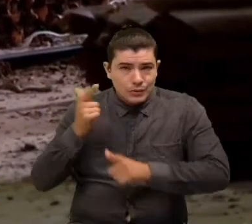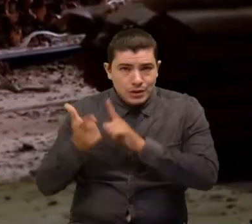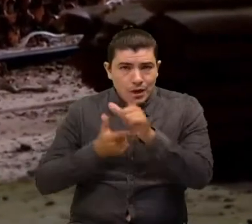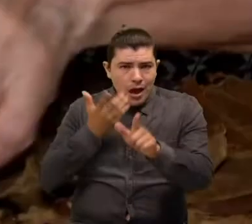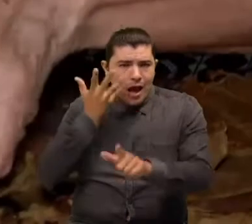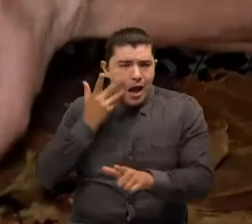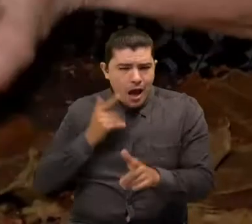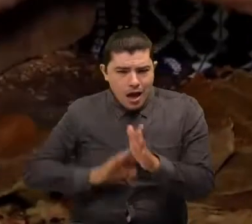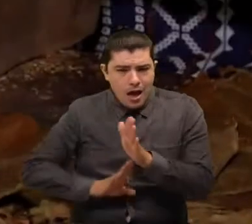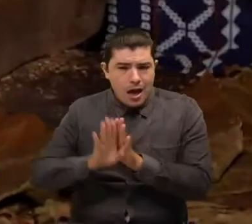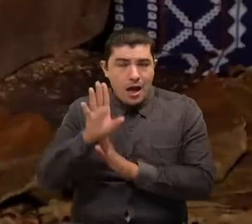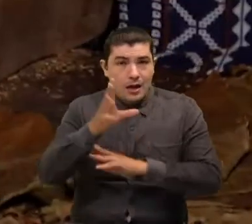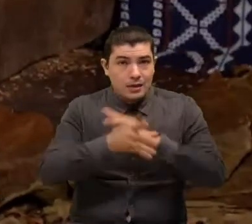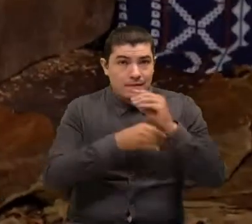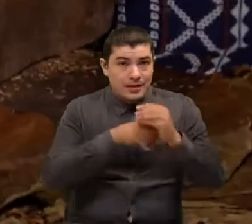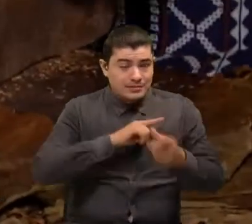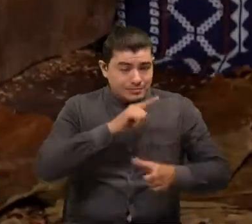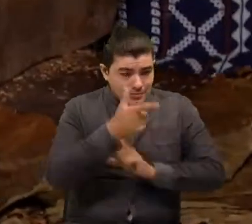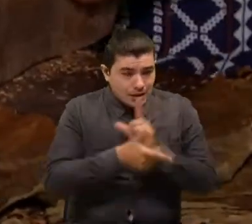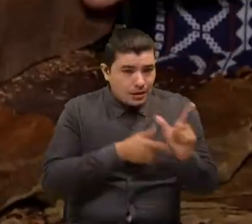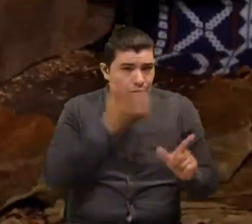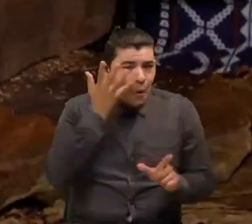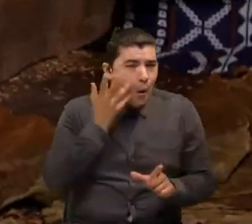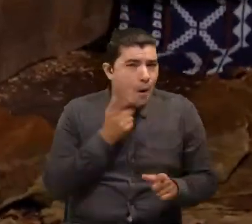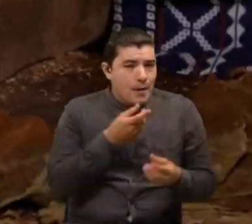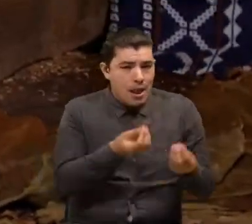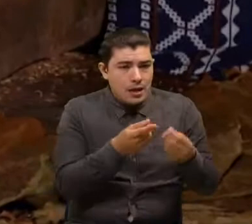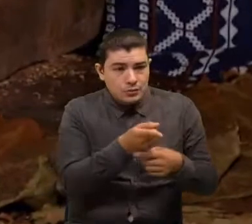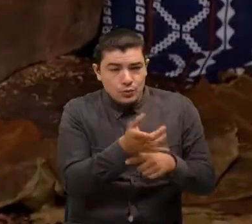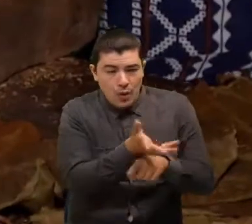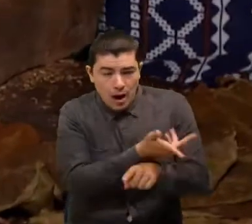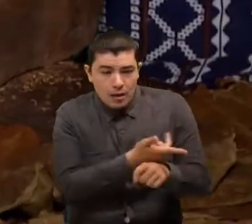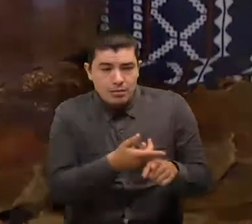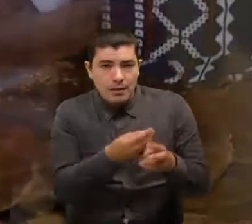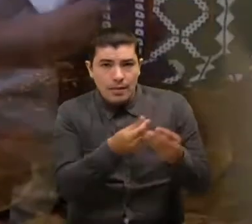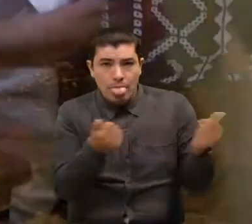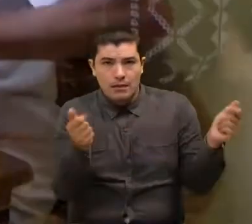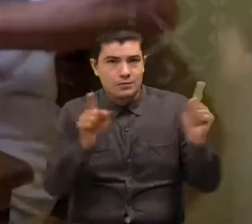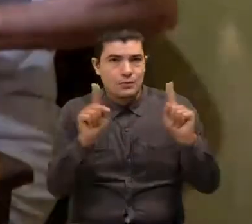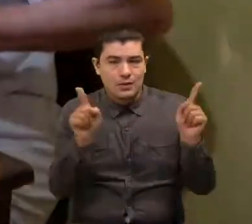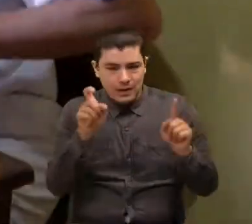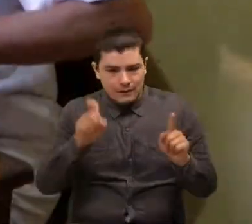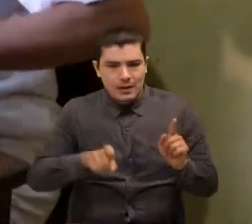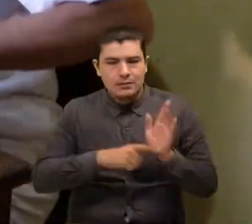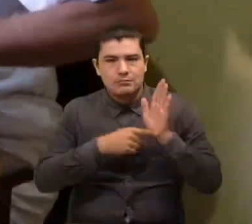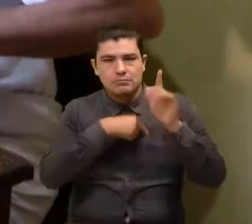sino también porque este arte no desaparezca como muchos con el tiempo.